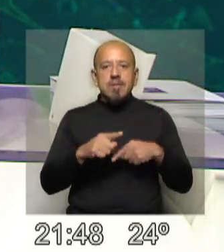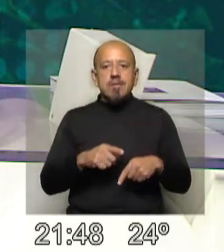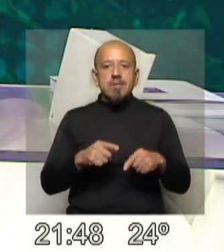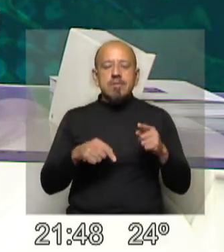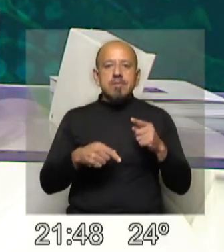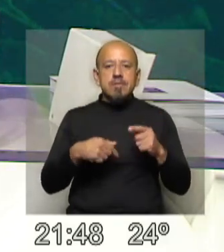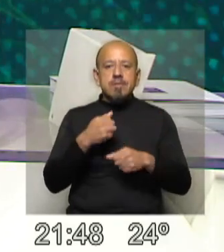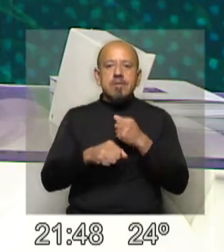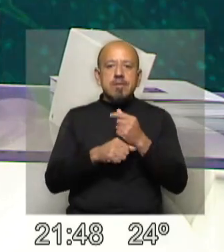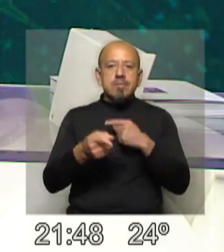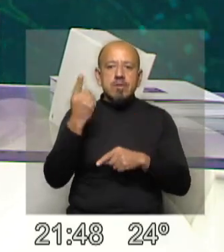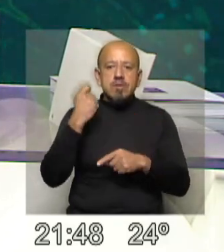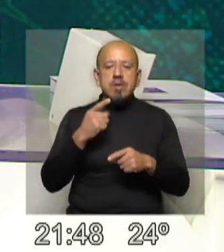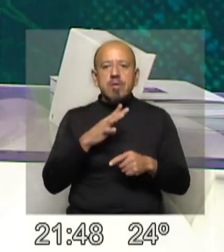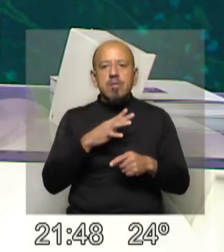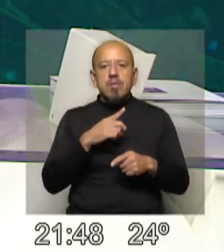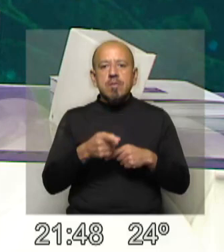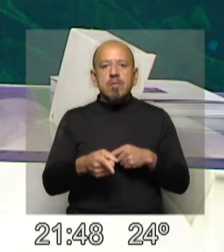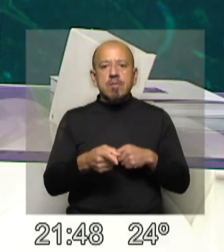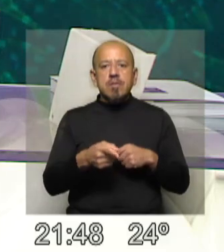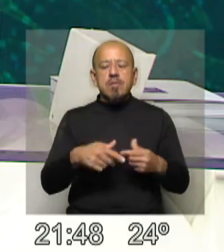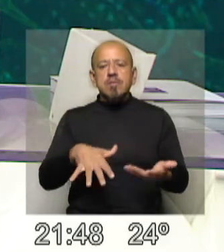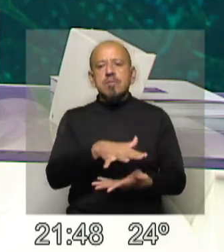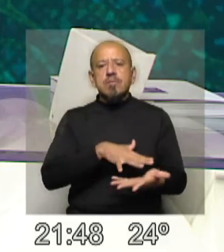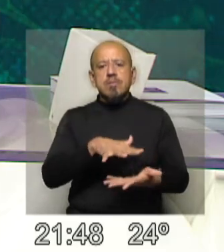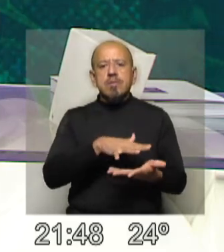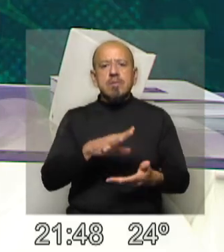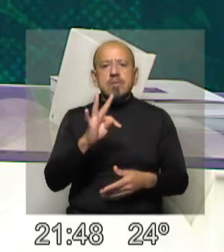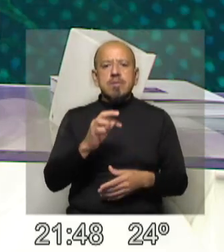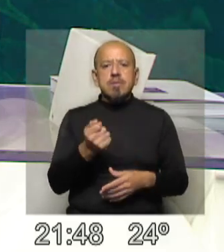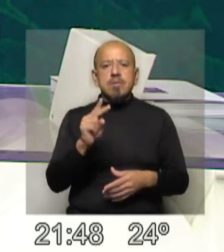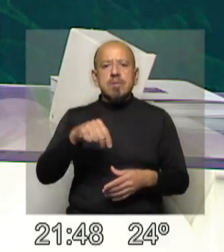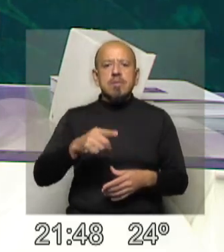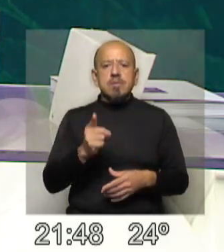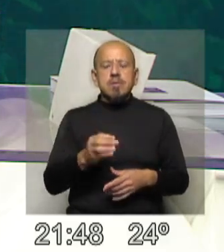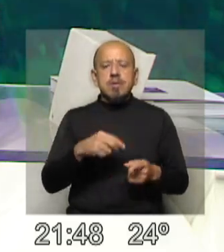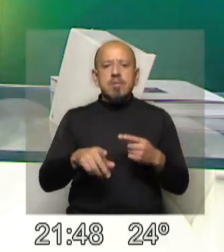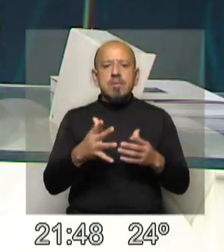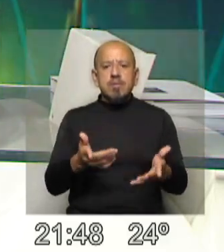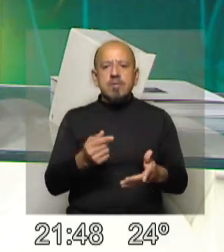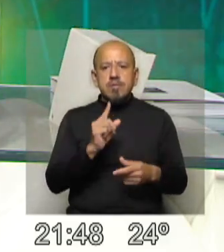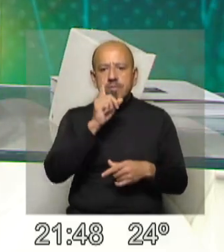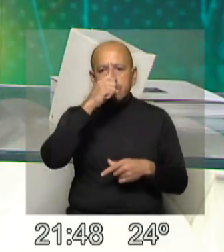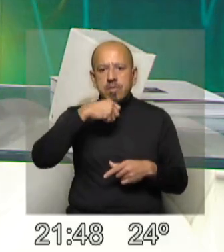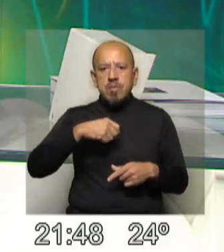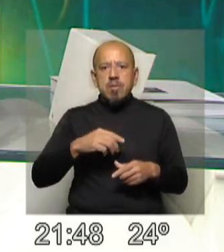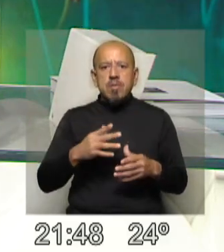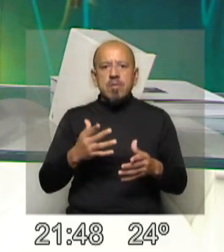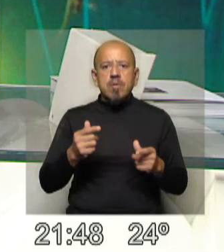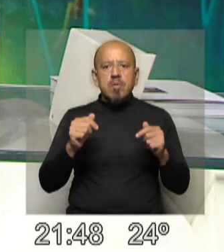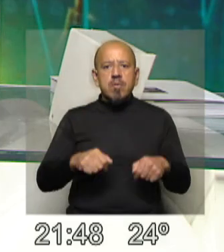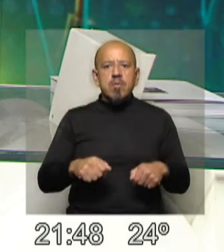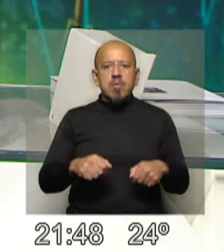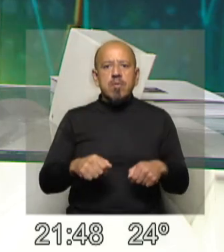Estuvo el año pasado haciendo barrios de tango por distintos barrios de Montevideo y hoy